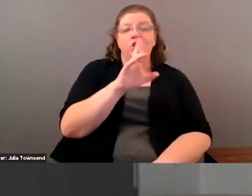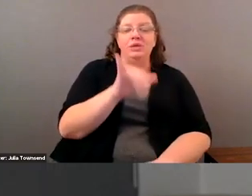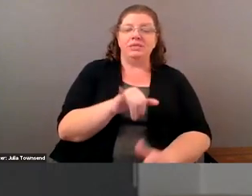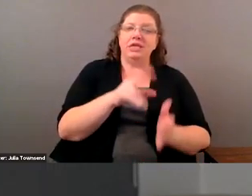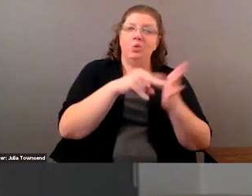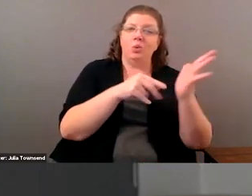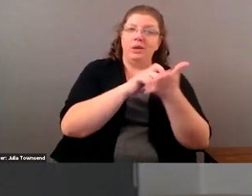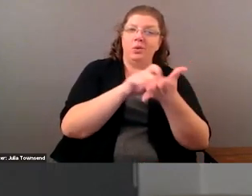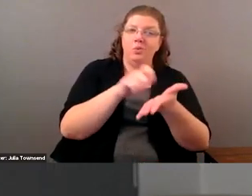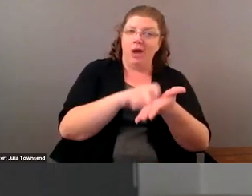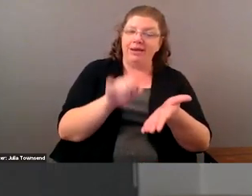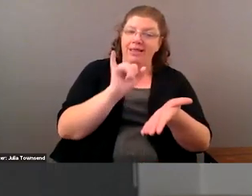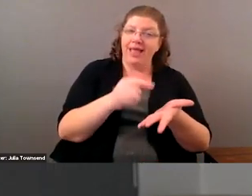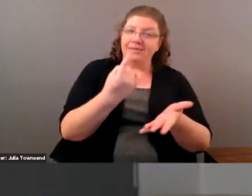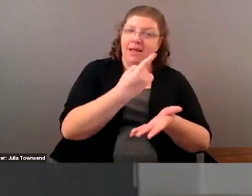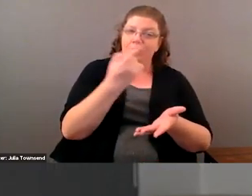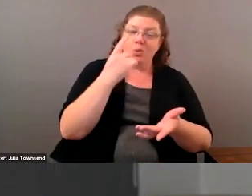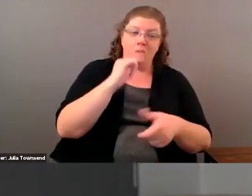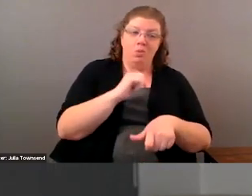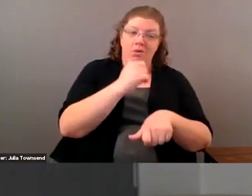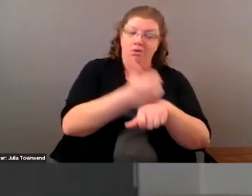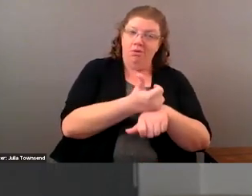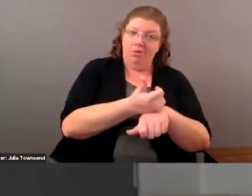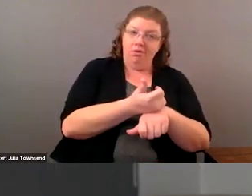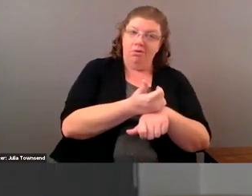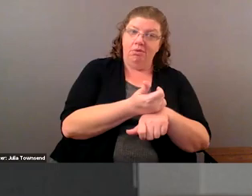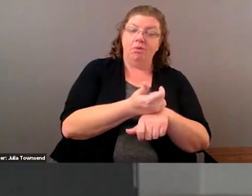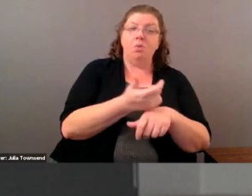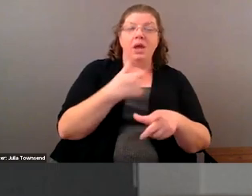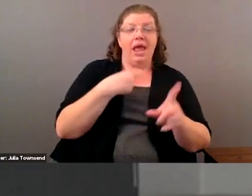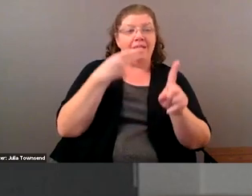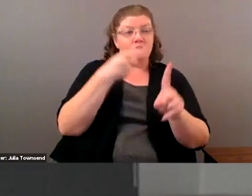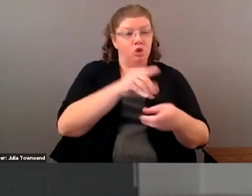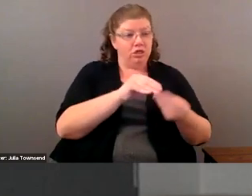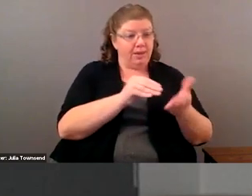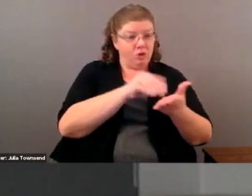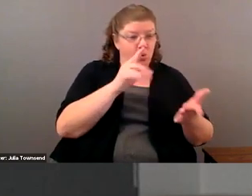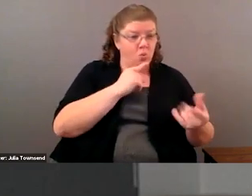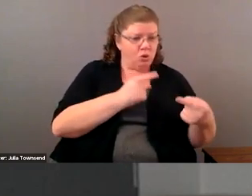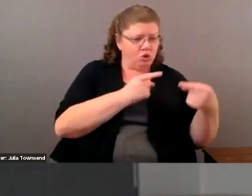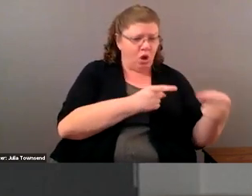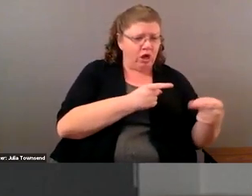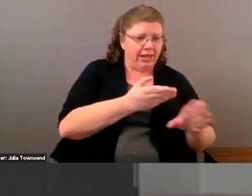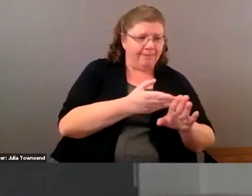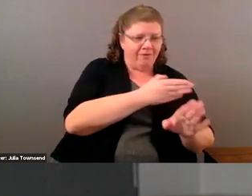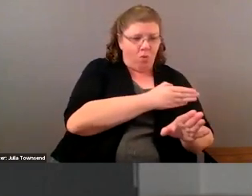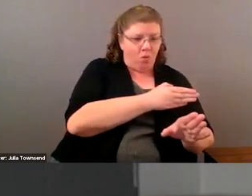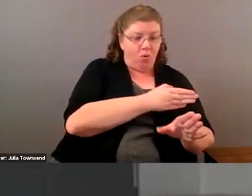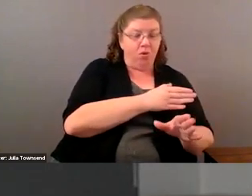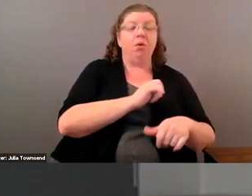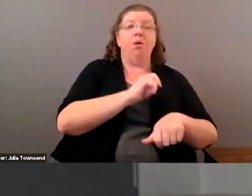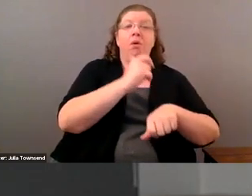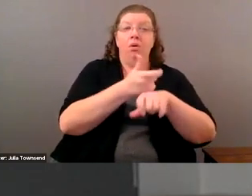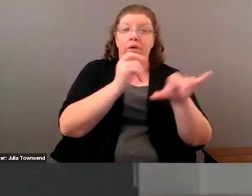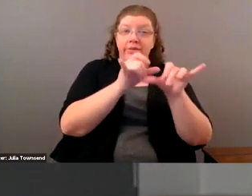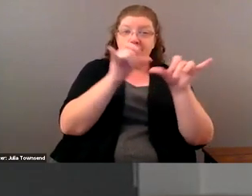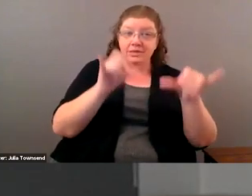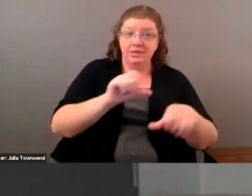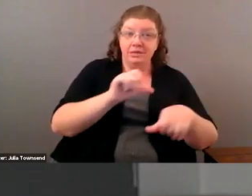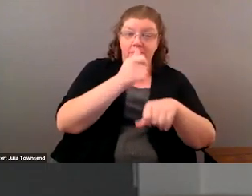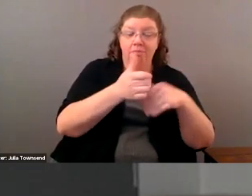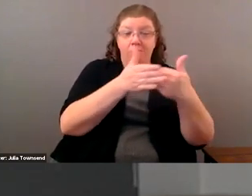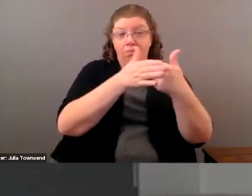estudiantes por ejemplo en lectoescritura temprana va a ser un método que de algo que podemos implementar teníamos